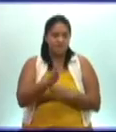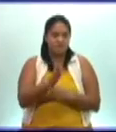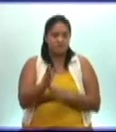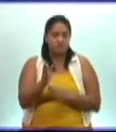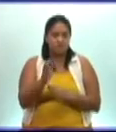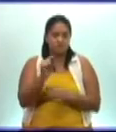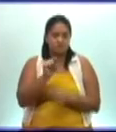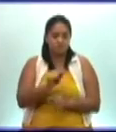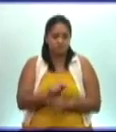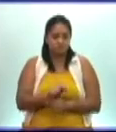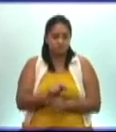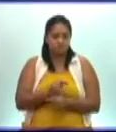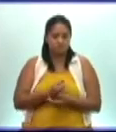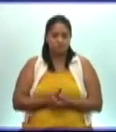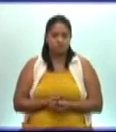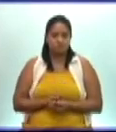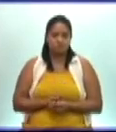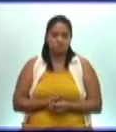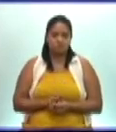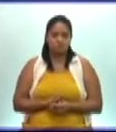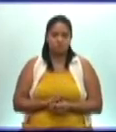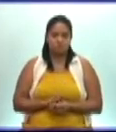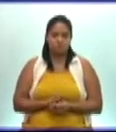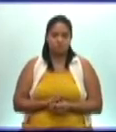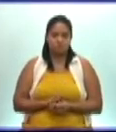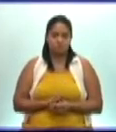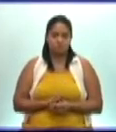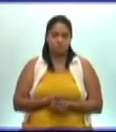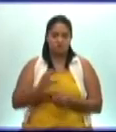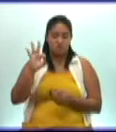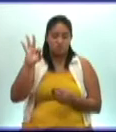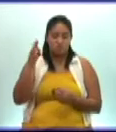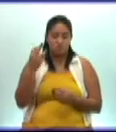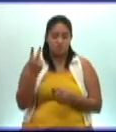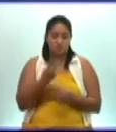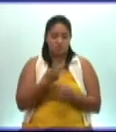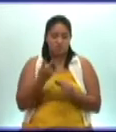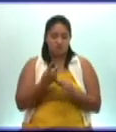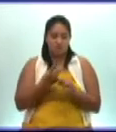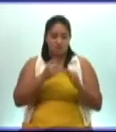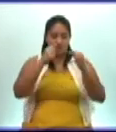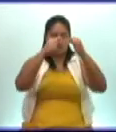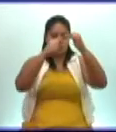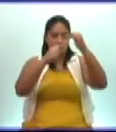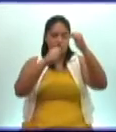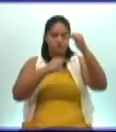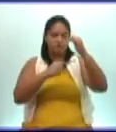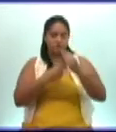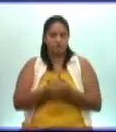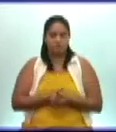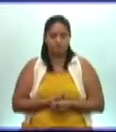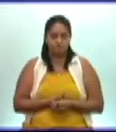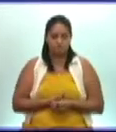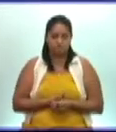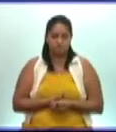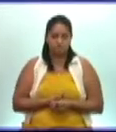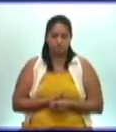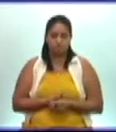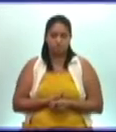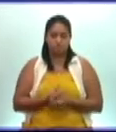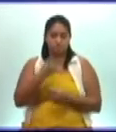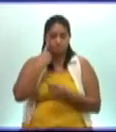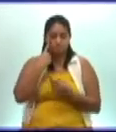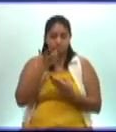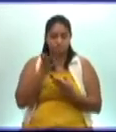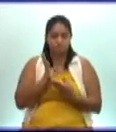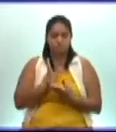caso, al iluminar la doble ranura, la imagen geométrica que nos quedaría sería la que estamos mostrando